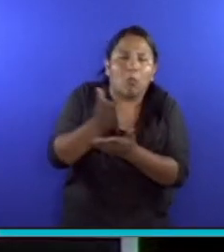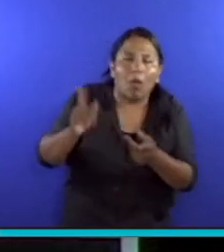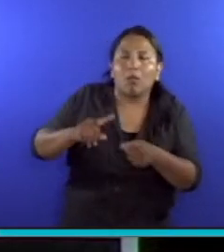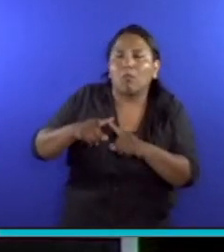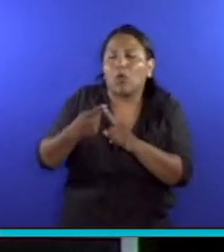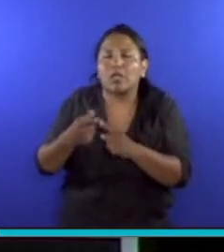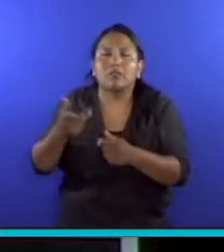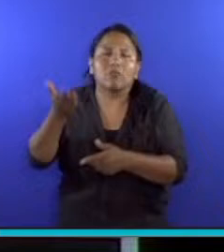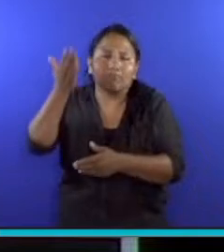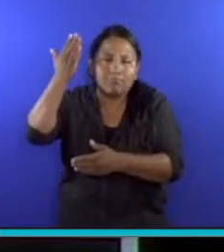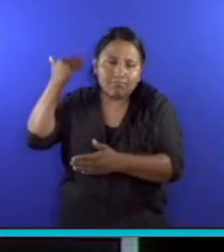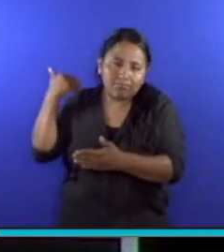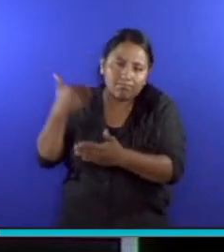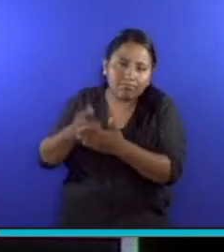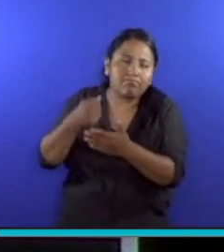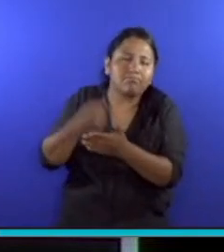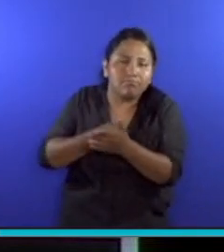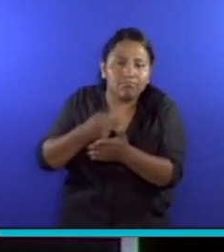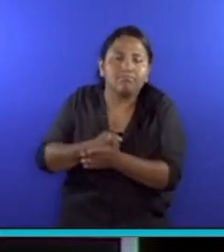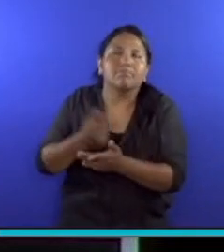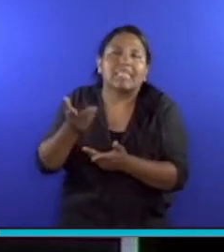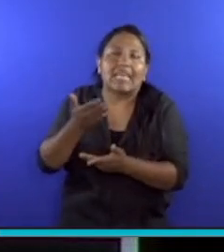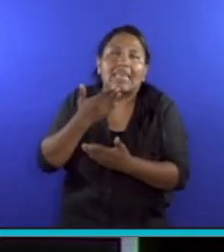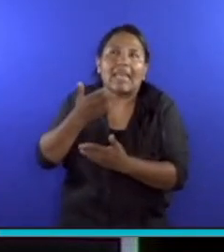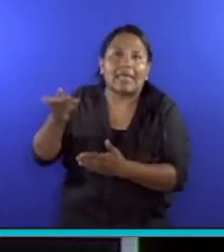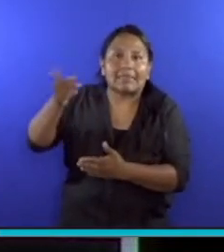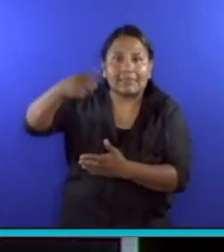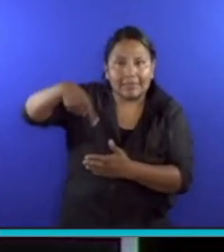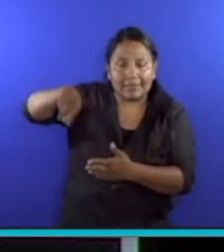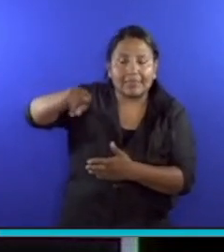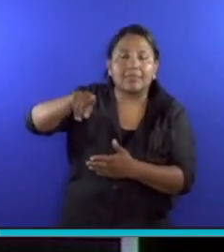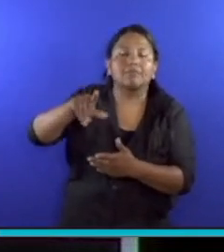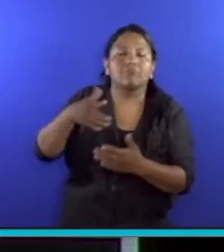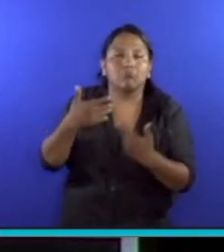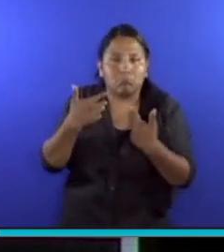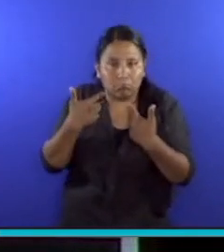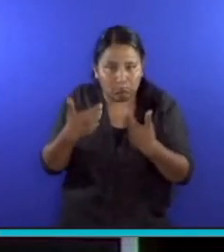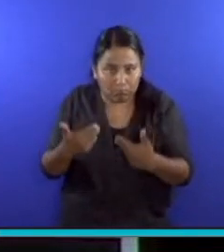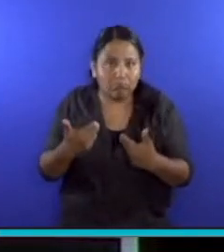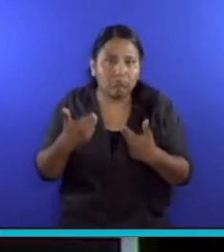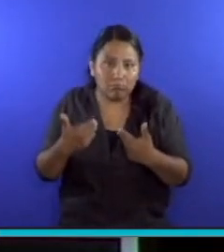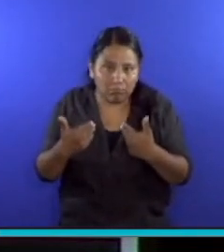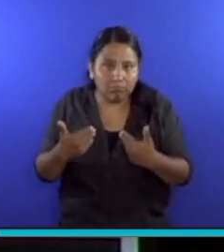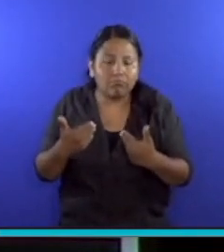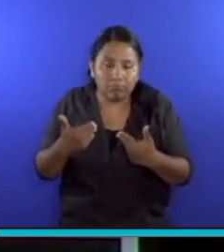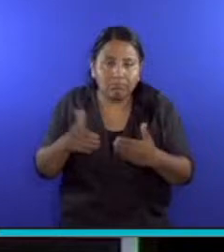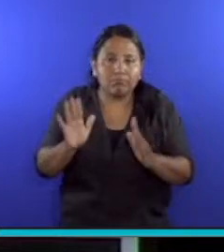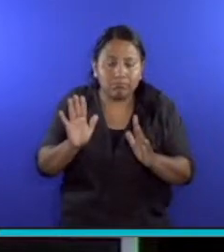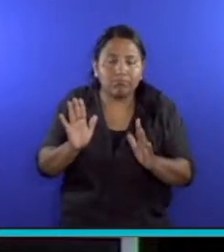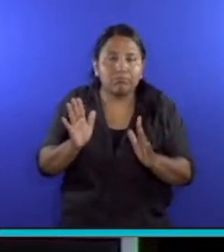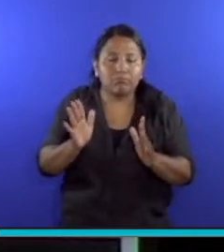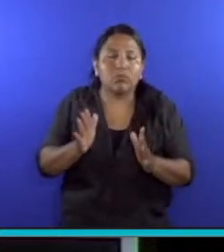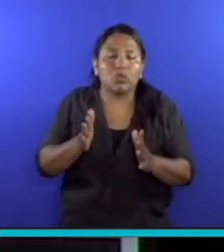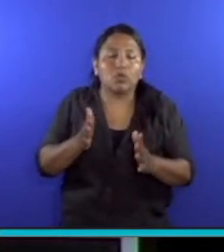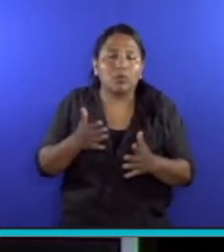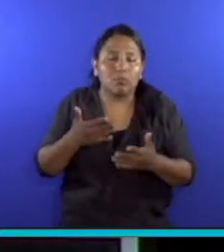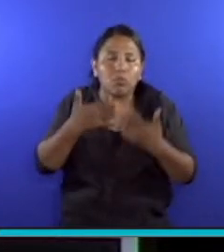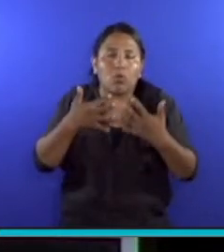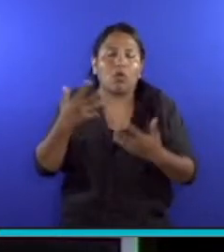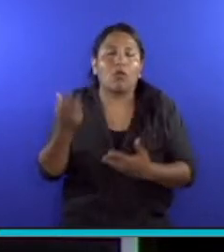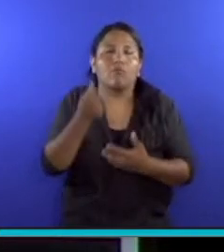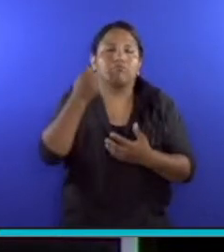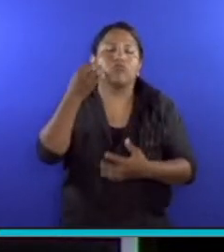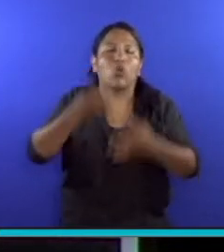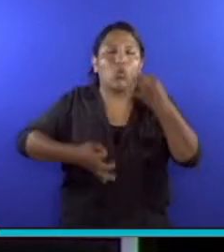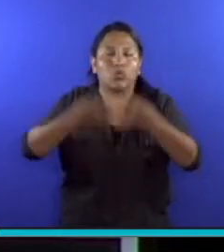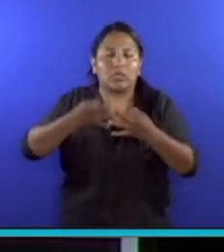que gracias a ellos se pudo hacer justicia y se pudo llevar a juicio